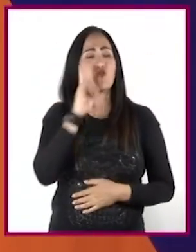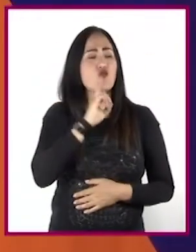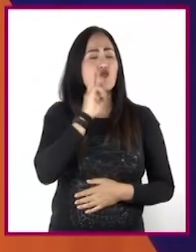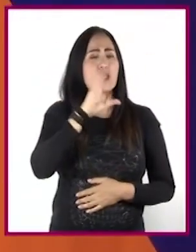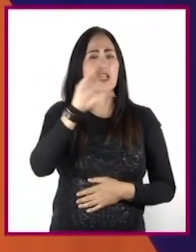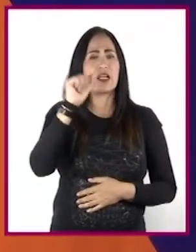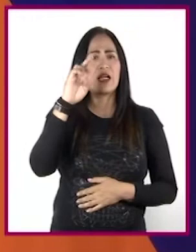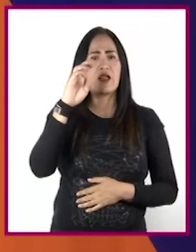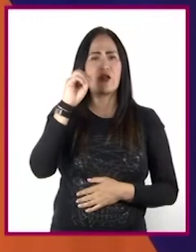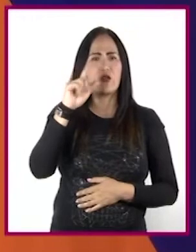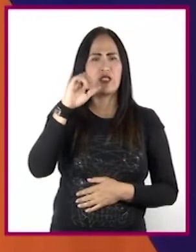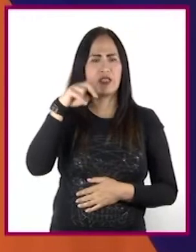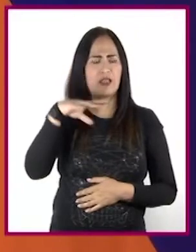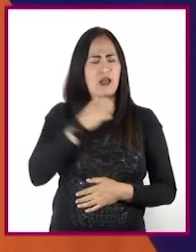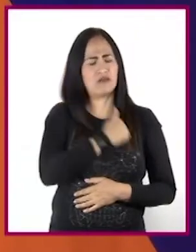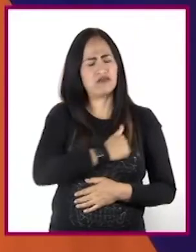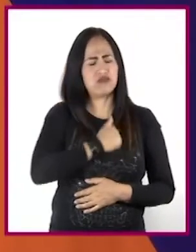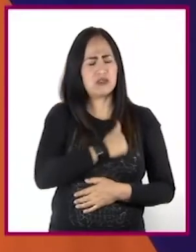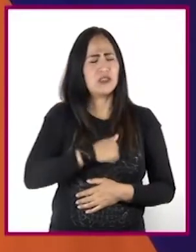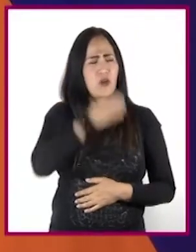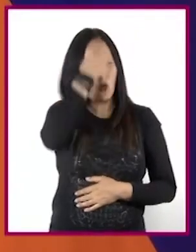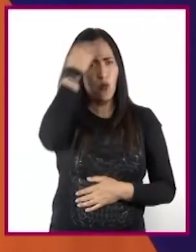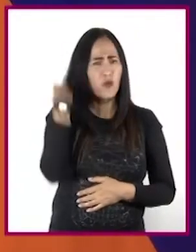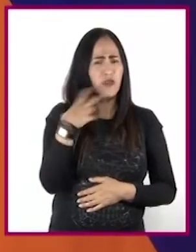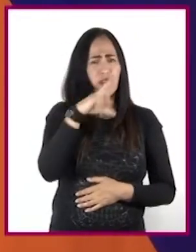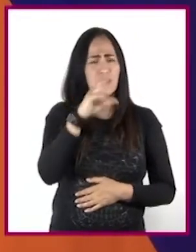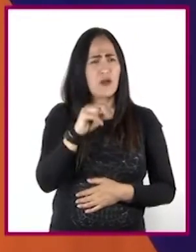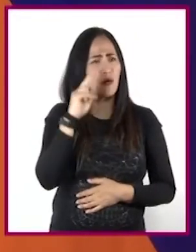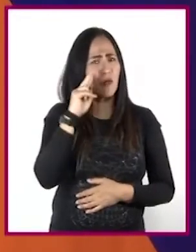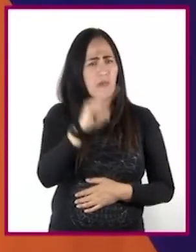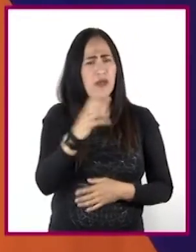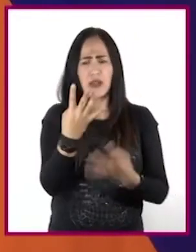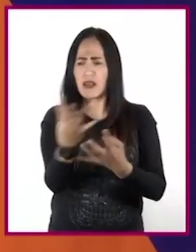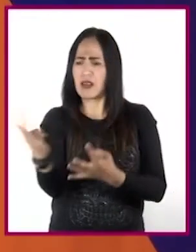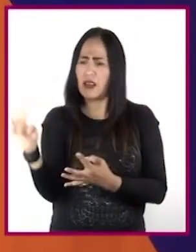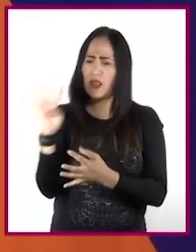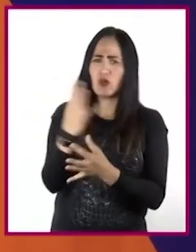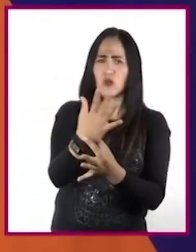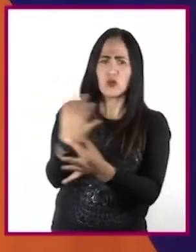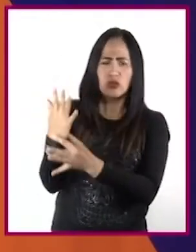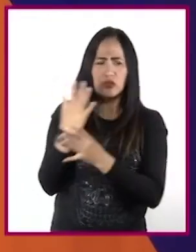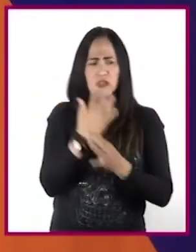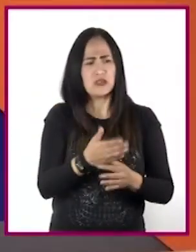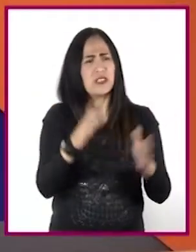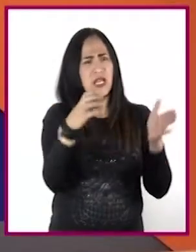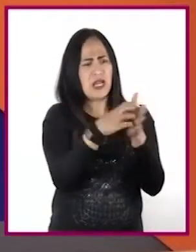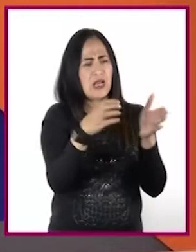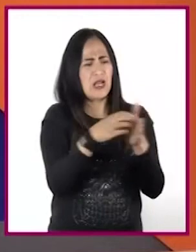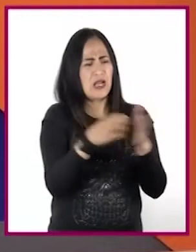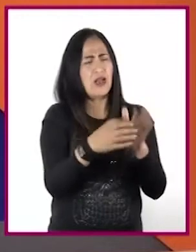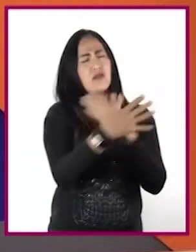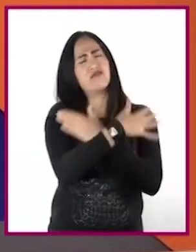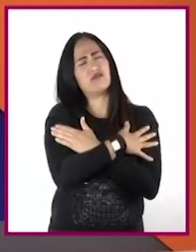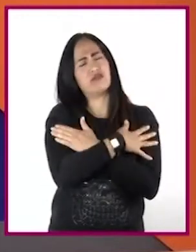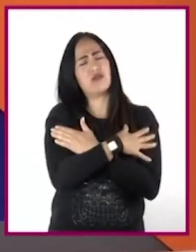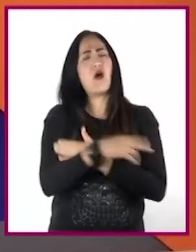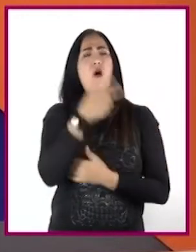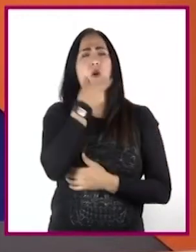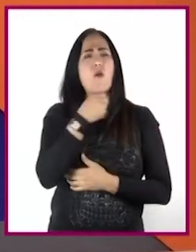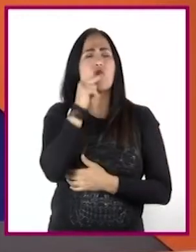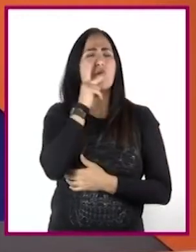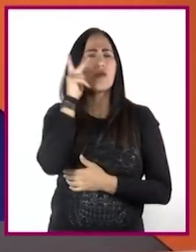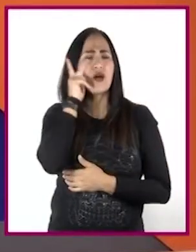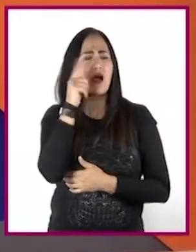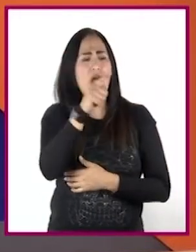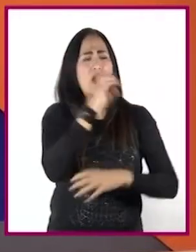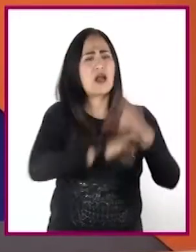mía, nunca la podré olvidar. Ved lo que el mundo decía viendo el féretro pasar. Un clérigo, empieza el